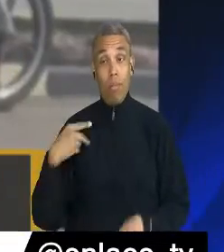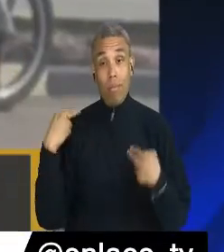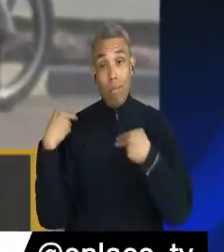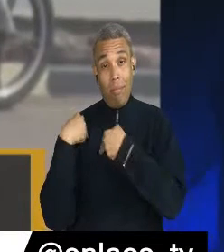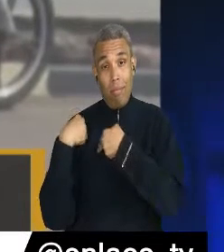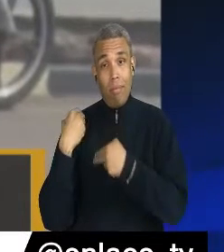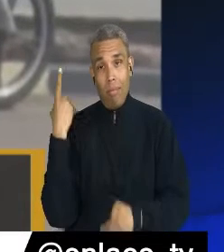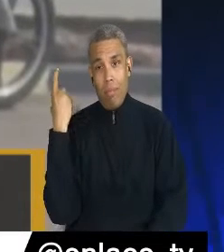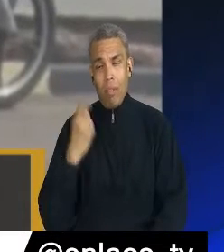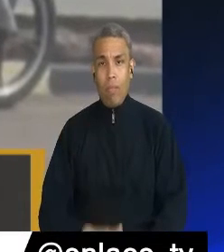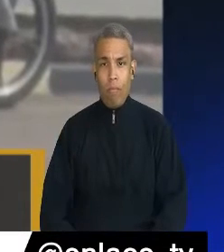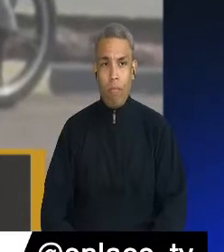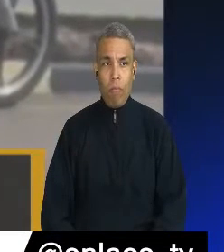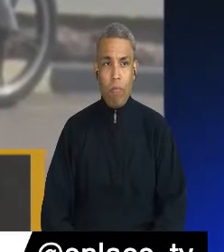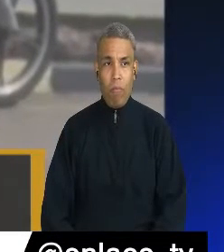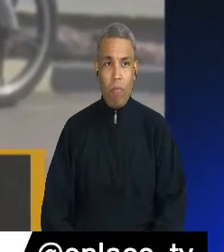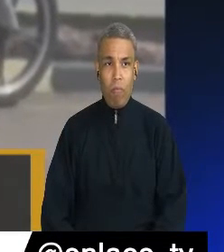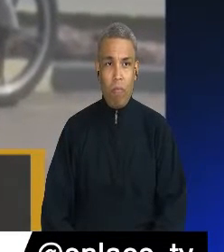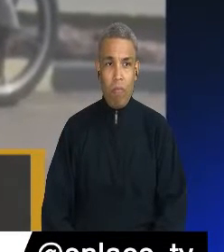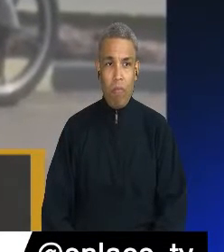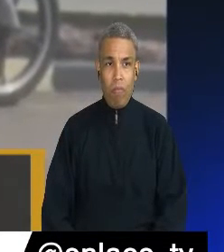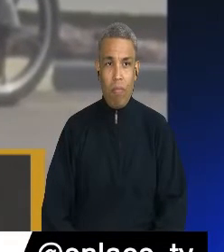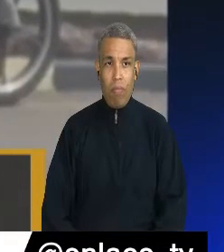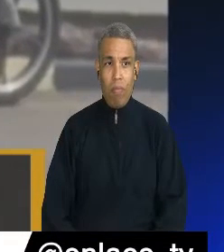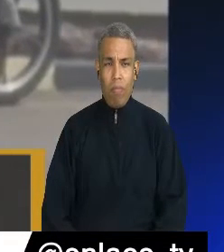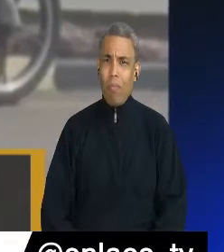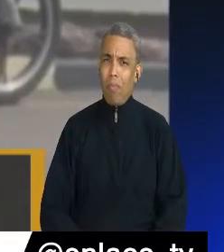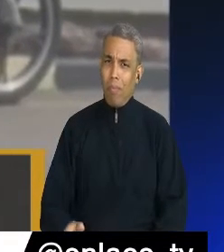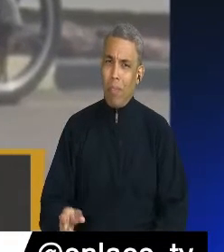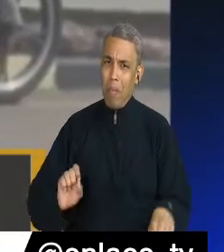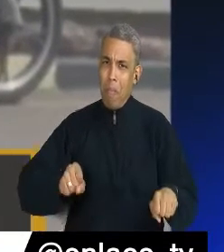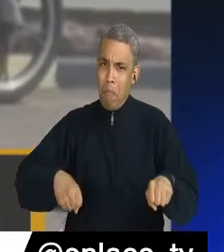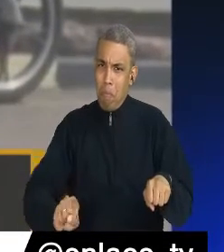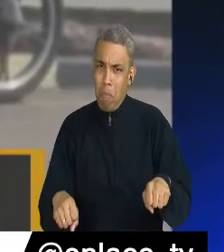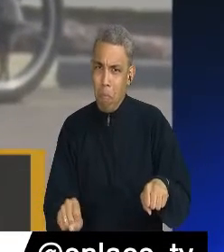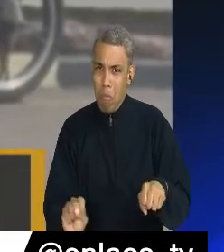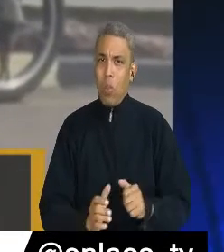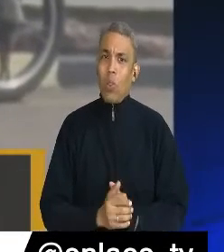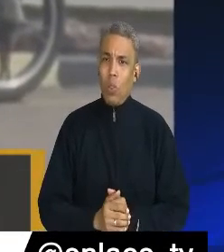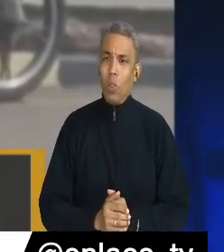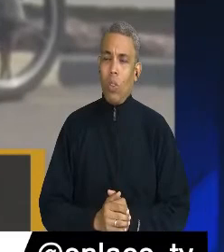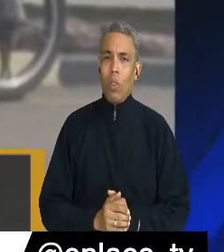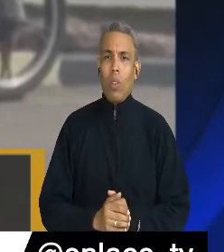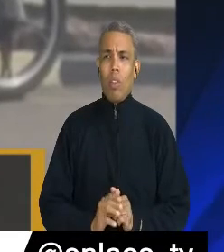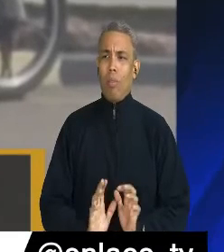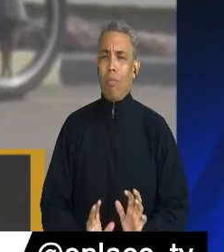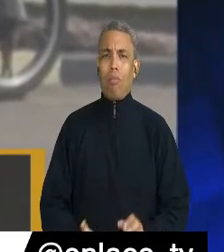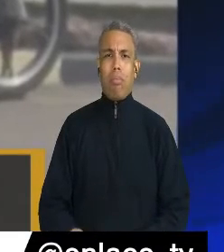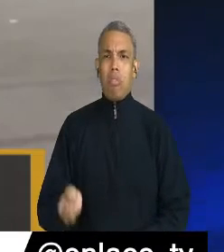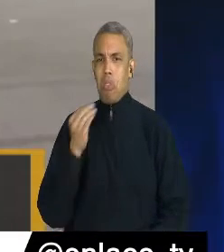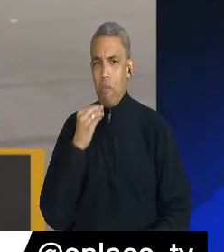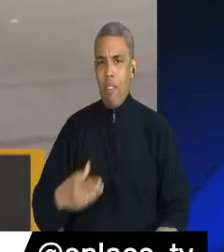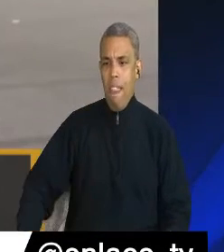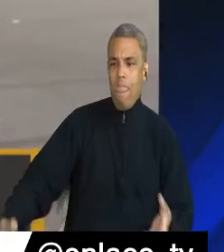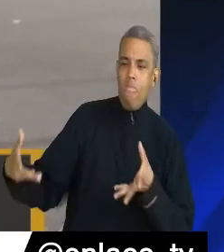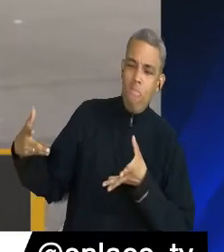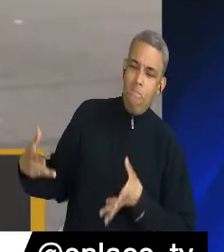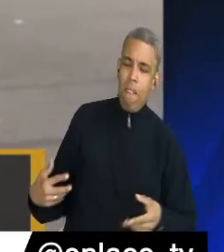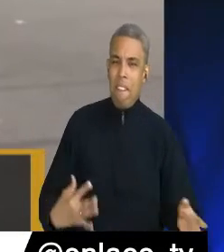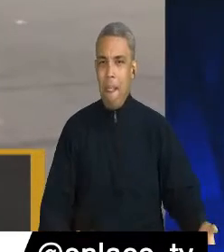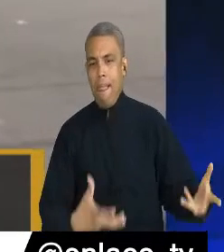en ese otro reportero ciudadano vemos nuevamente como una motocicleta es utilizada para transportar alimentos en bultos de manera irresponsable